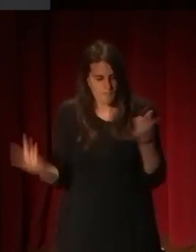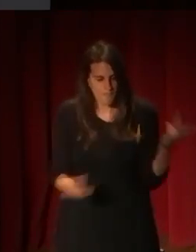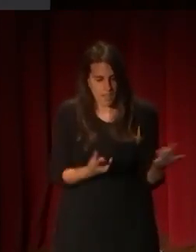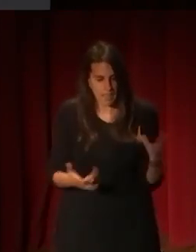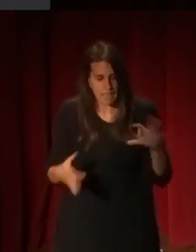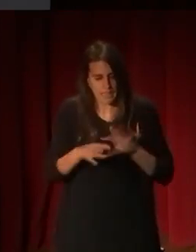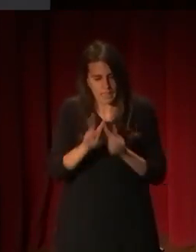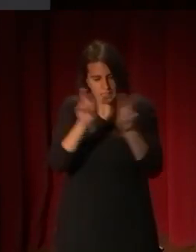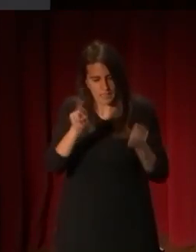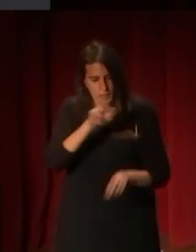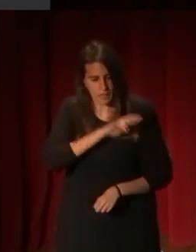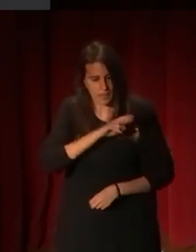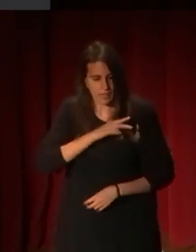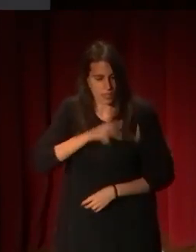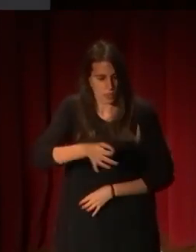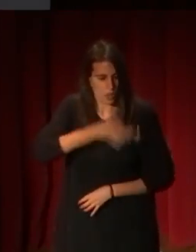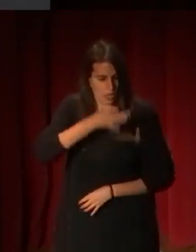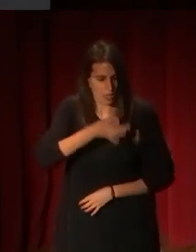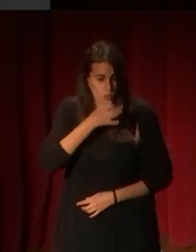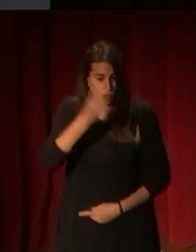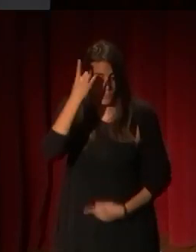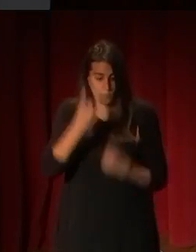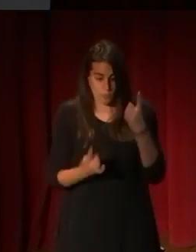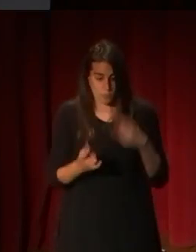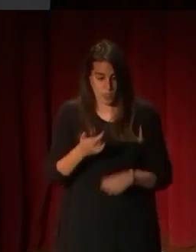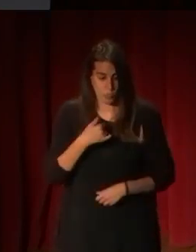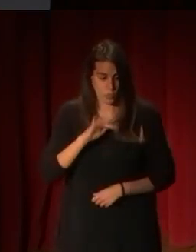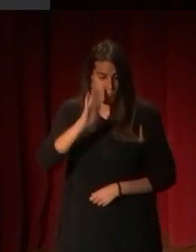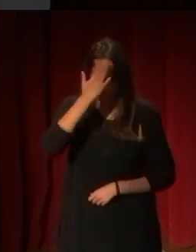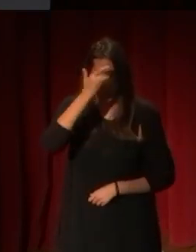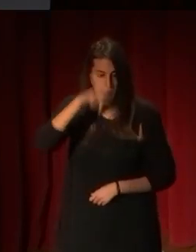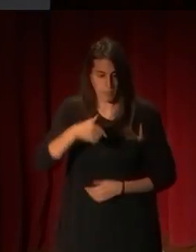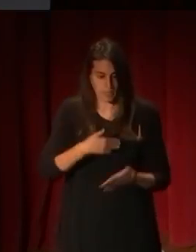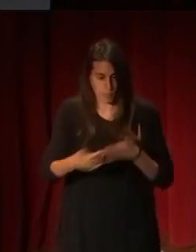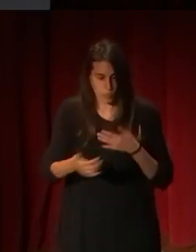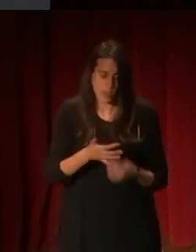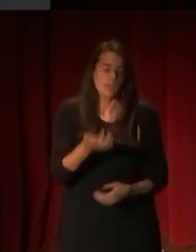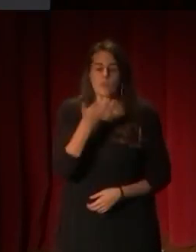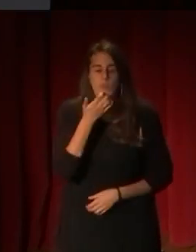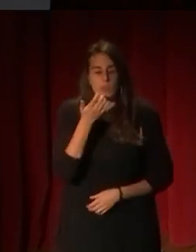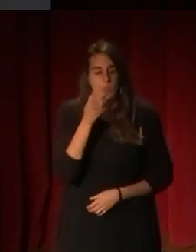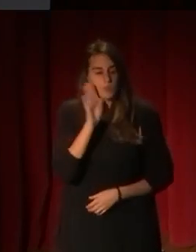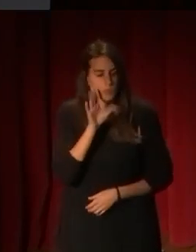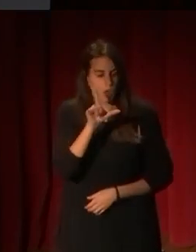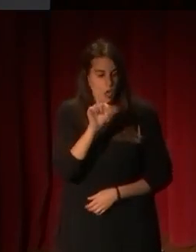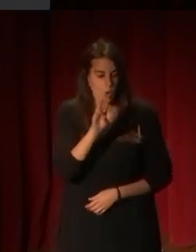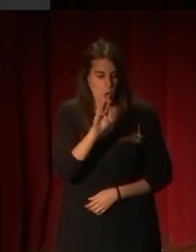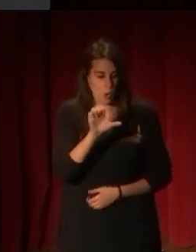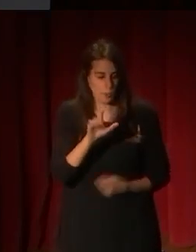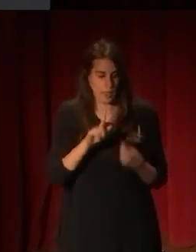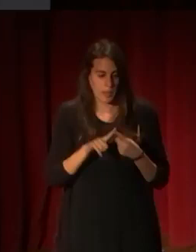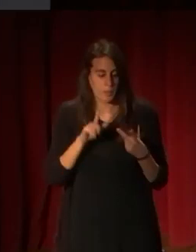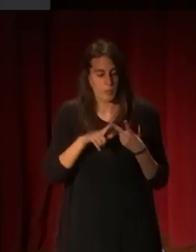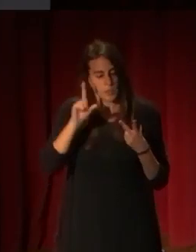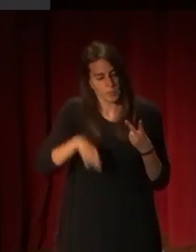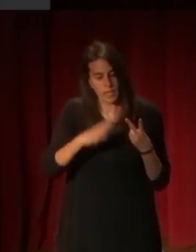muchos de ellos escritos por algunos de nuestros principales autores como el ya citado lope de vega' pero también calderón de